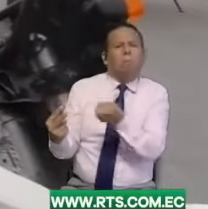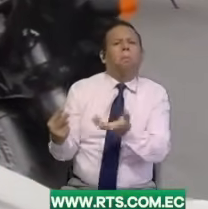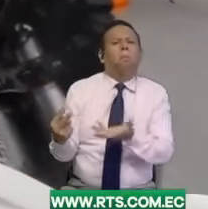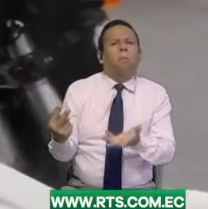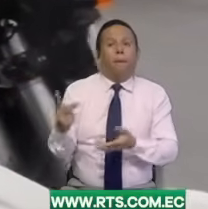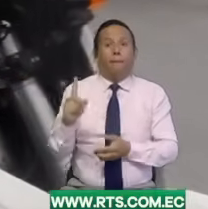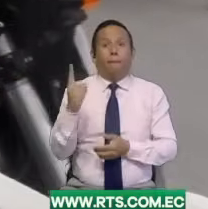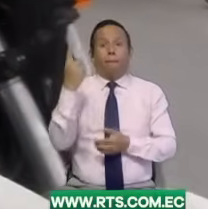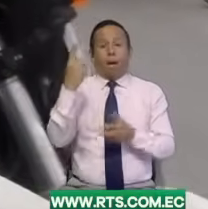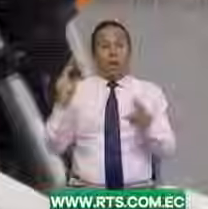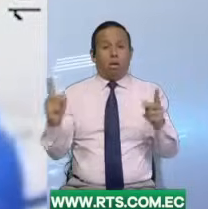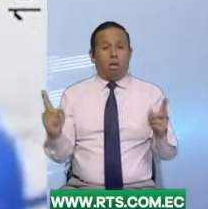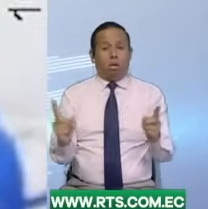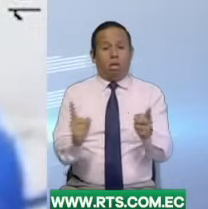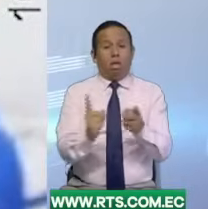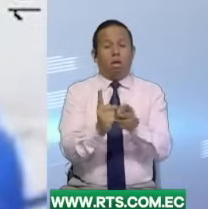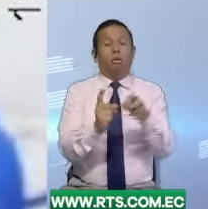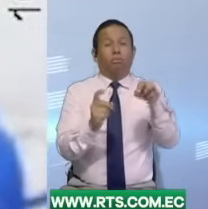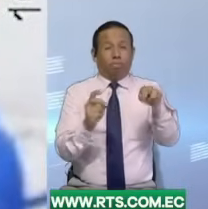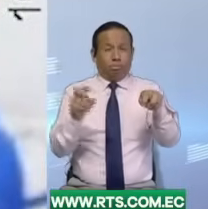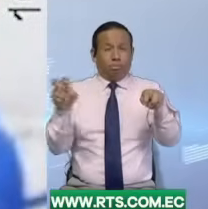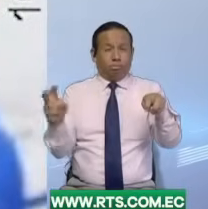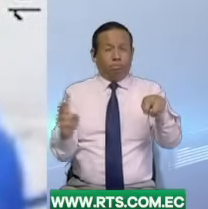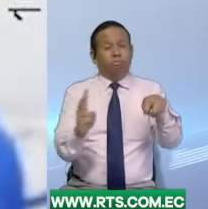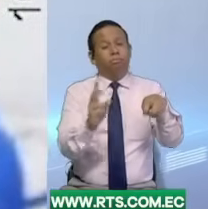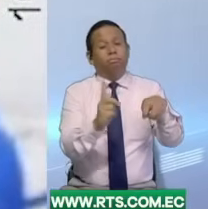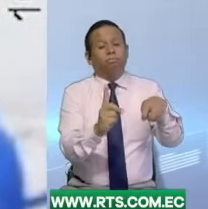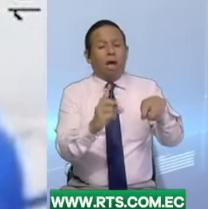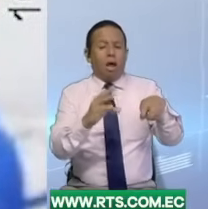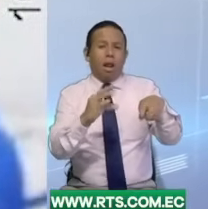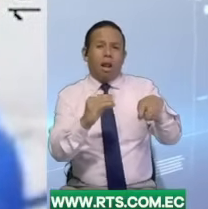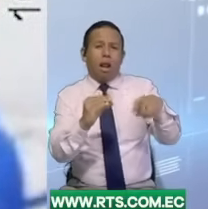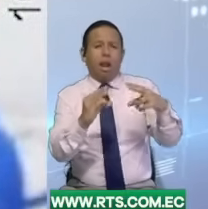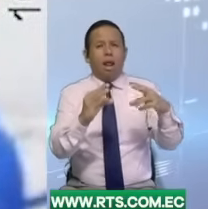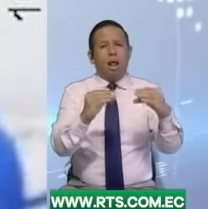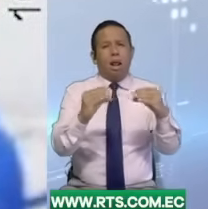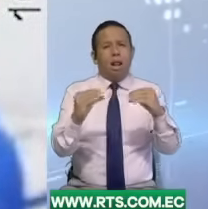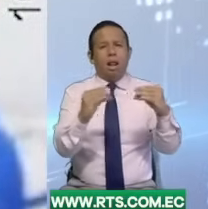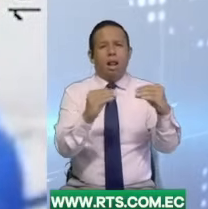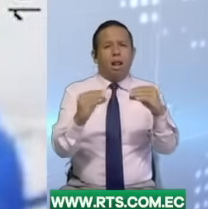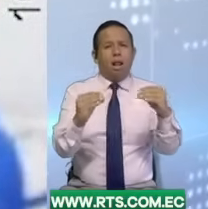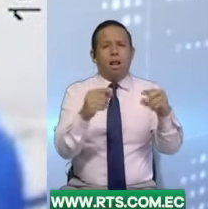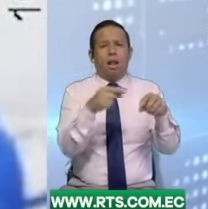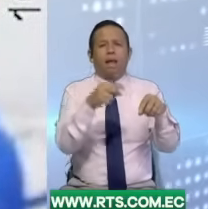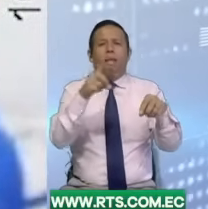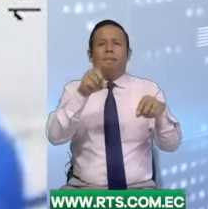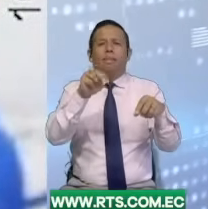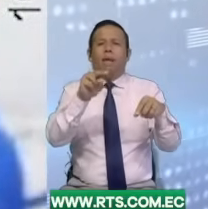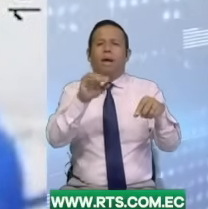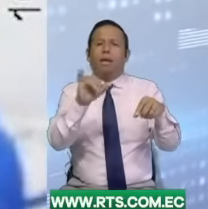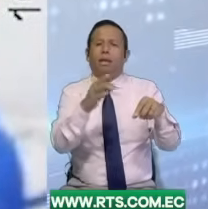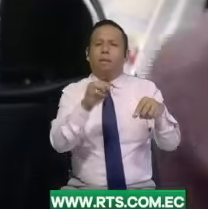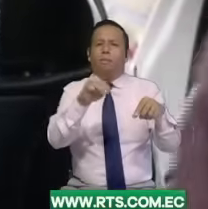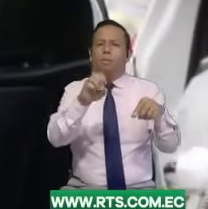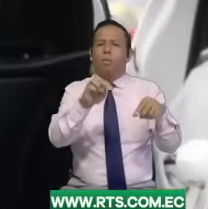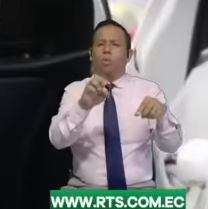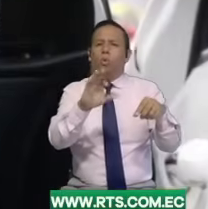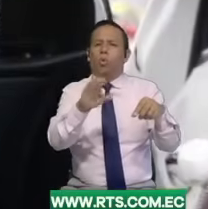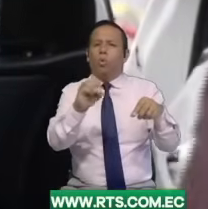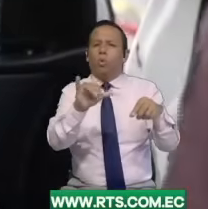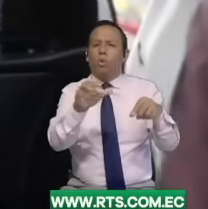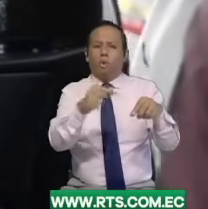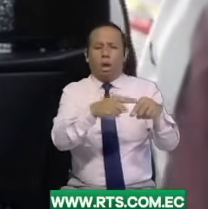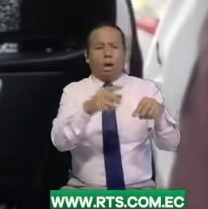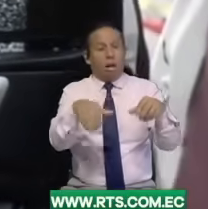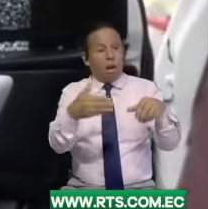cruzaron palabras con Dani Daniel Montoya Morán y luego, por causas que están por determinar, acabaron con su vida a